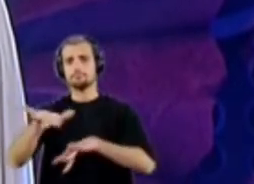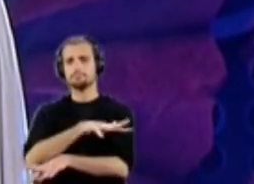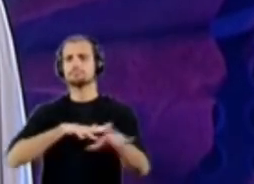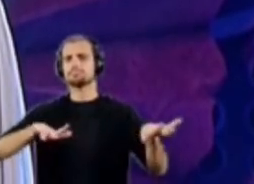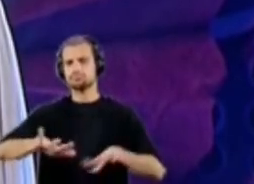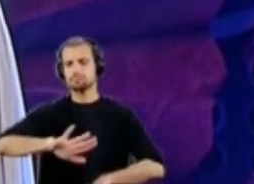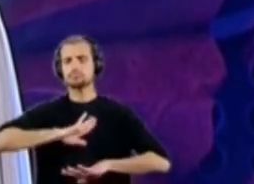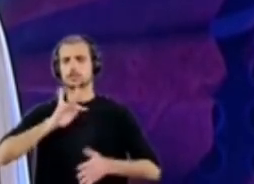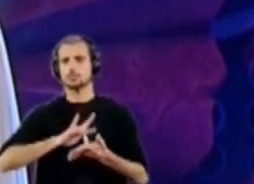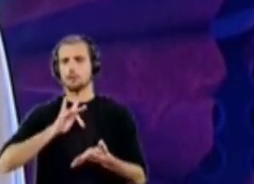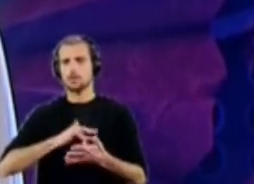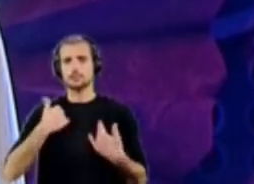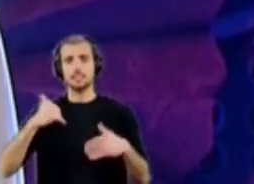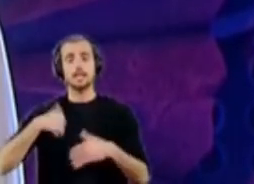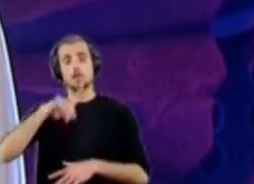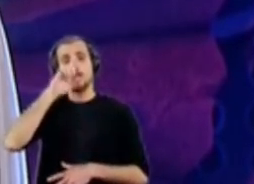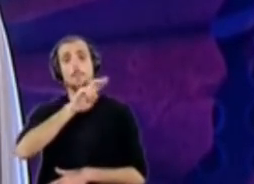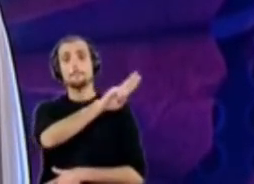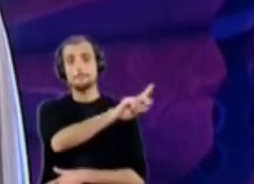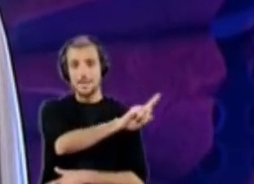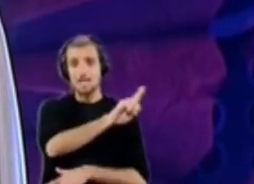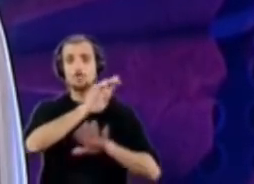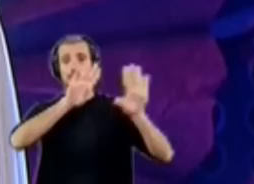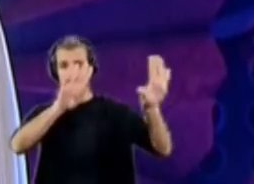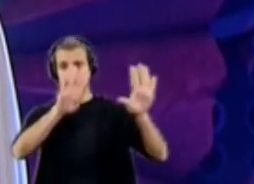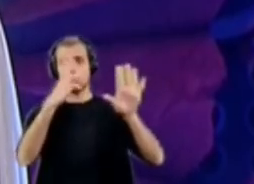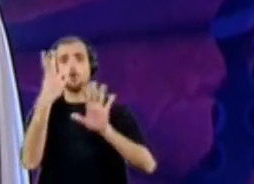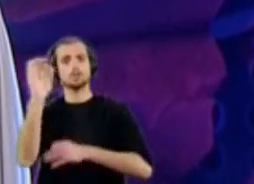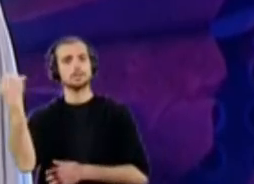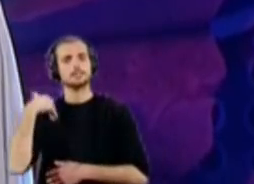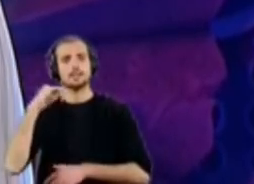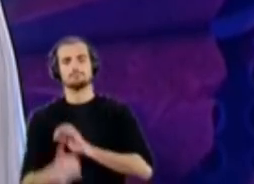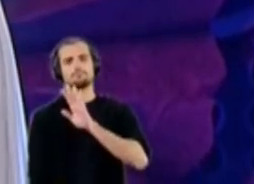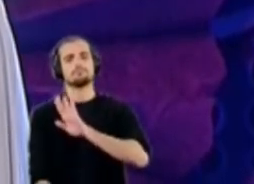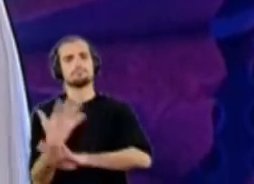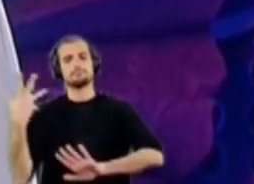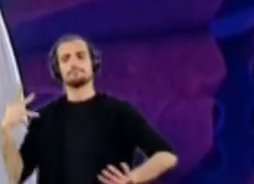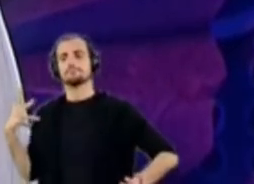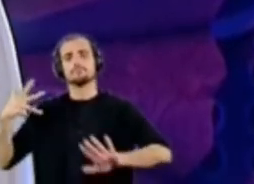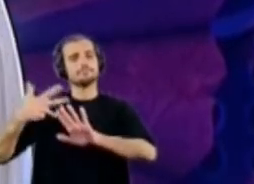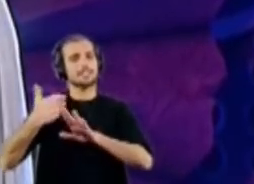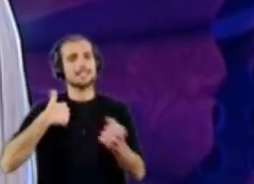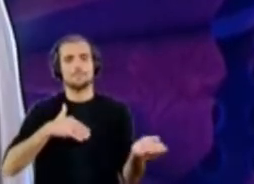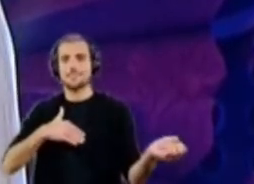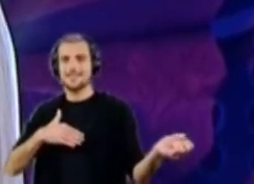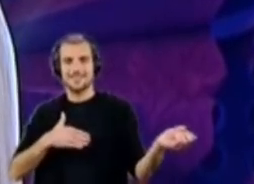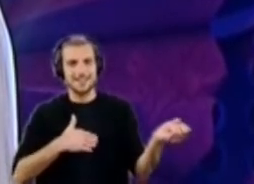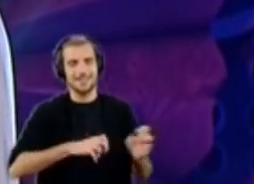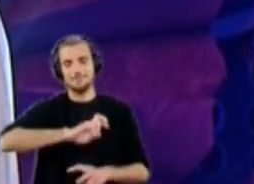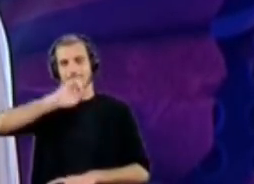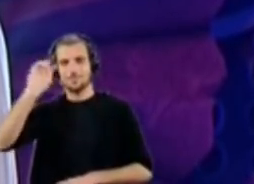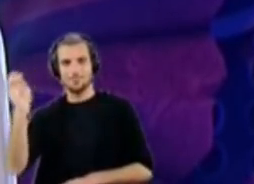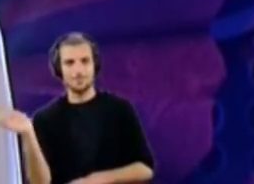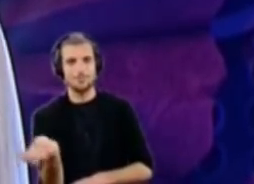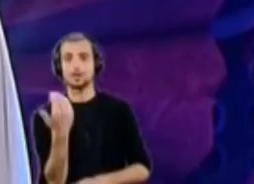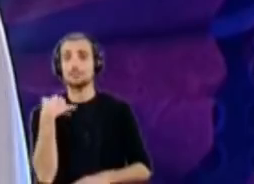años 80, yo todavía no había nacido, y ellos ya estaban dándole ritmo de merengue, sabor, de todo. Ya está preparada